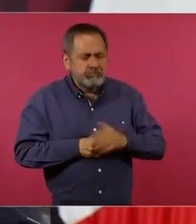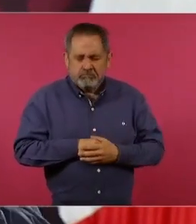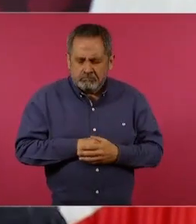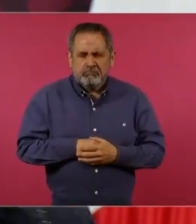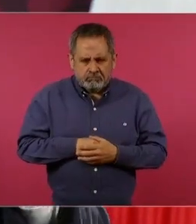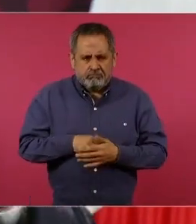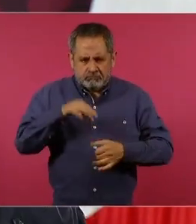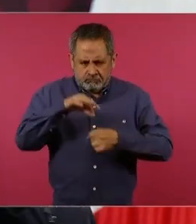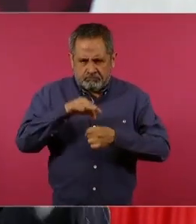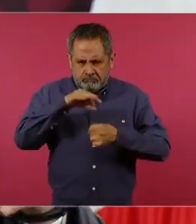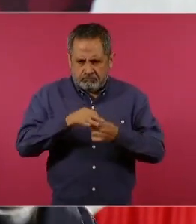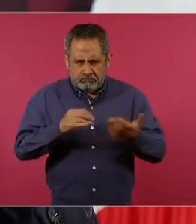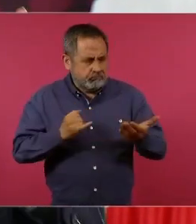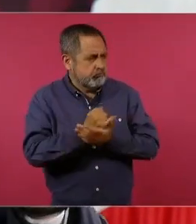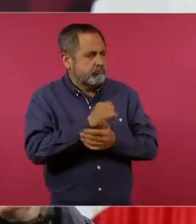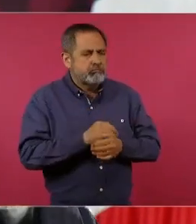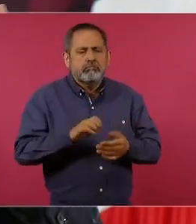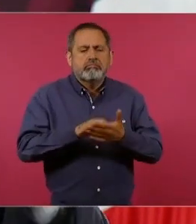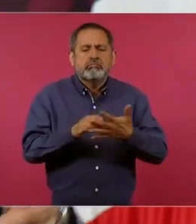Hay